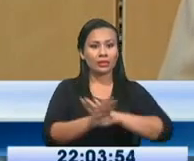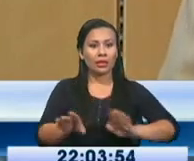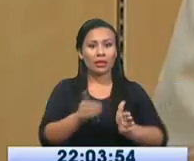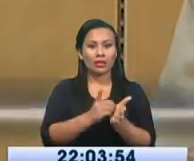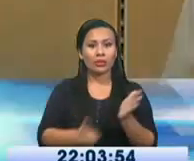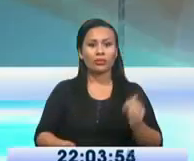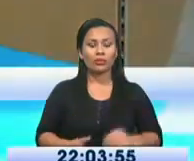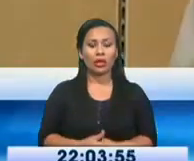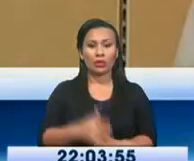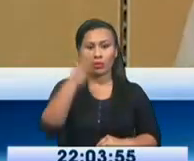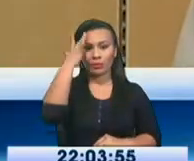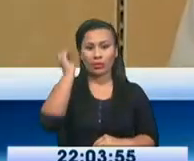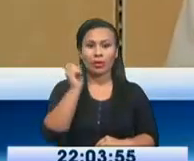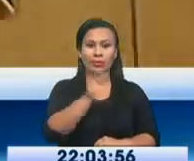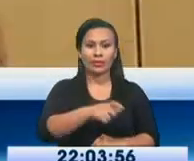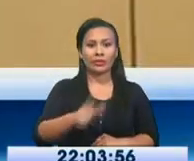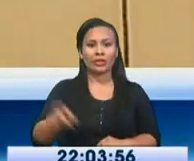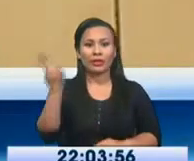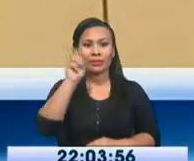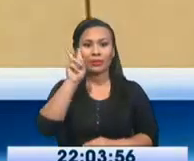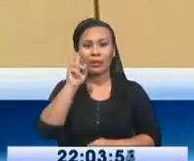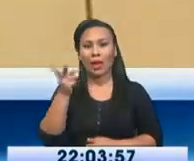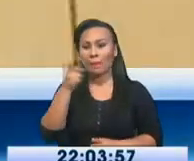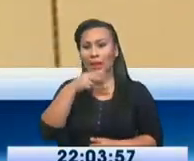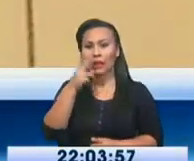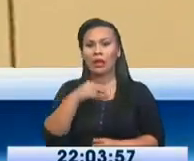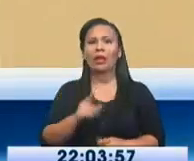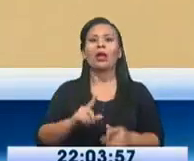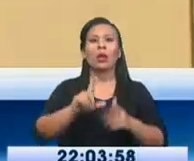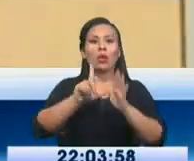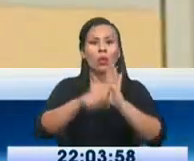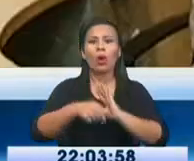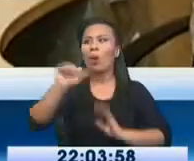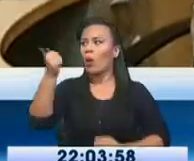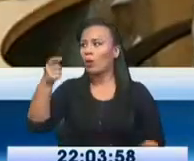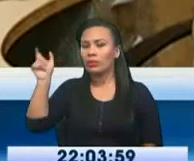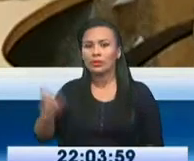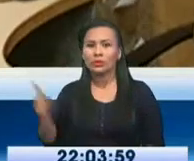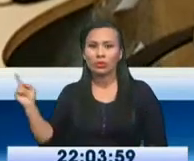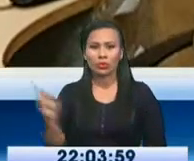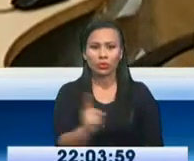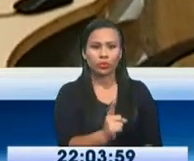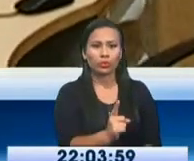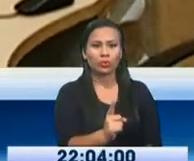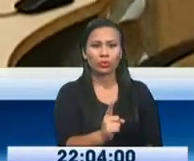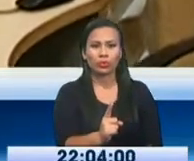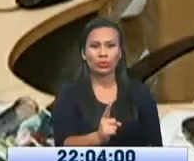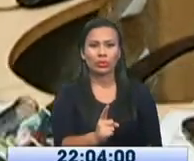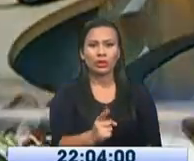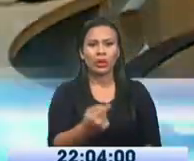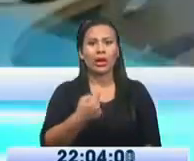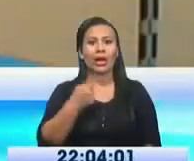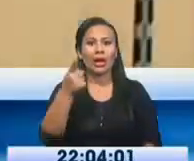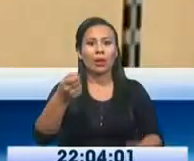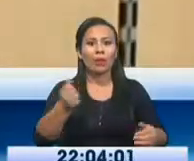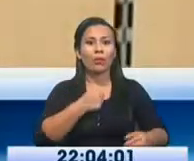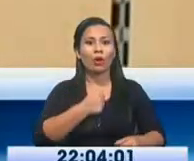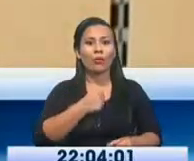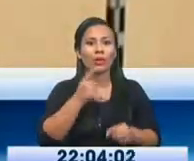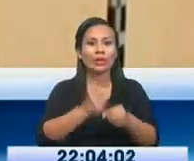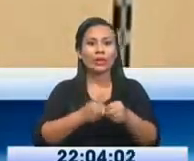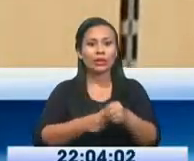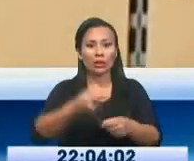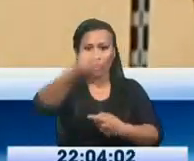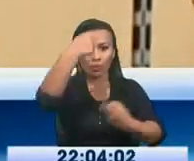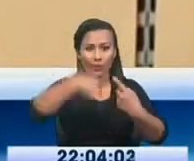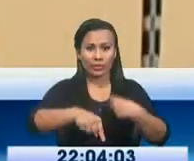como que ella es la que la ha estafado. Minutos después, otro afectado llegó ante el fiscal. Viajó desde la ciudad de Quito para indicar